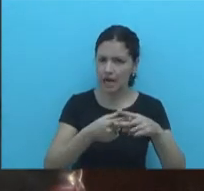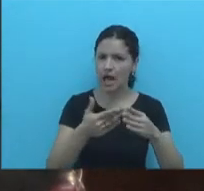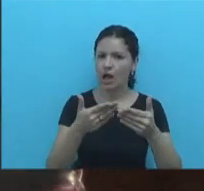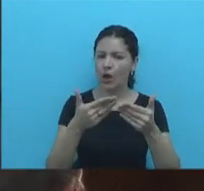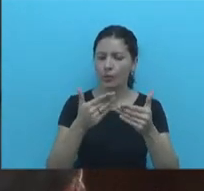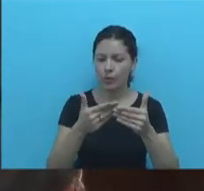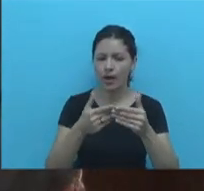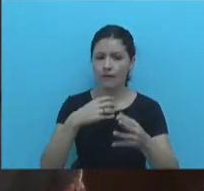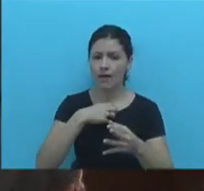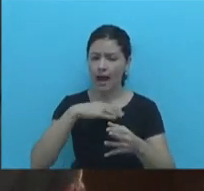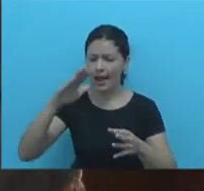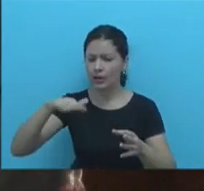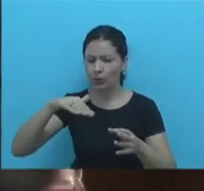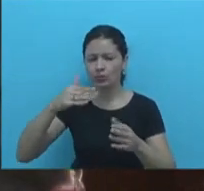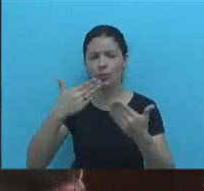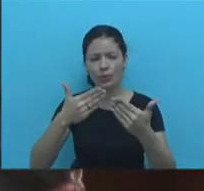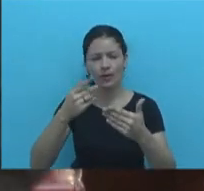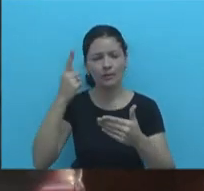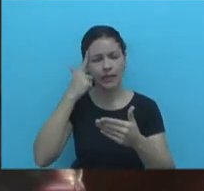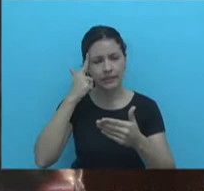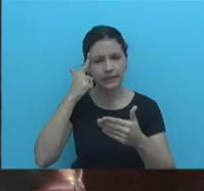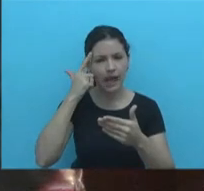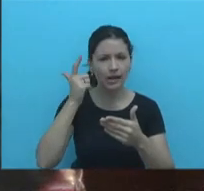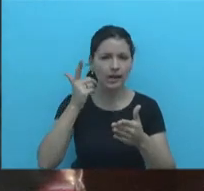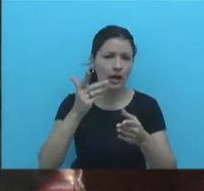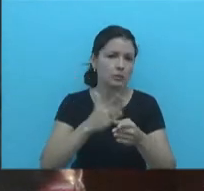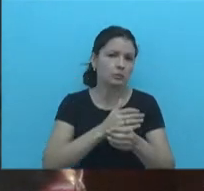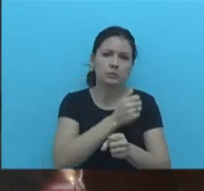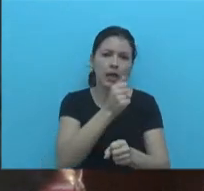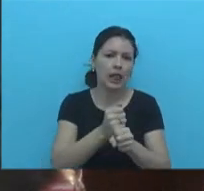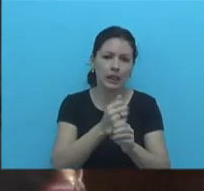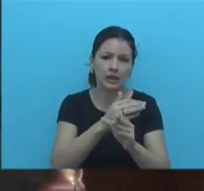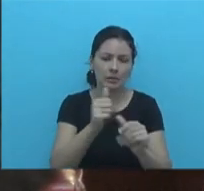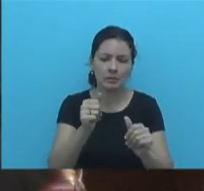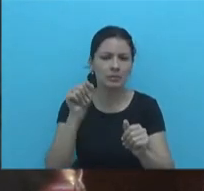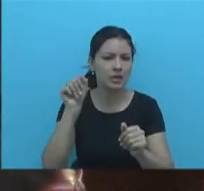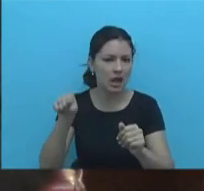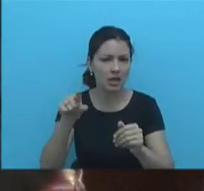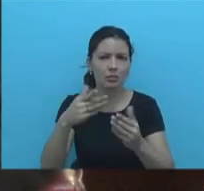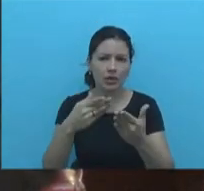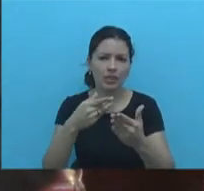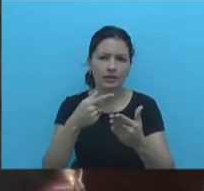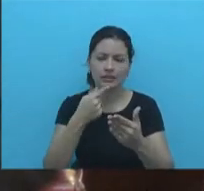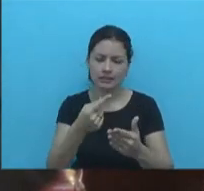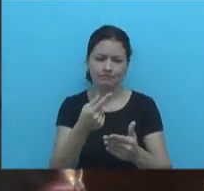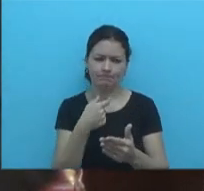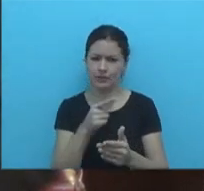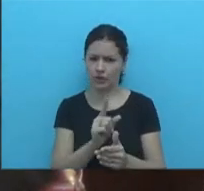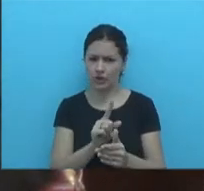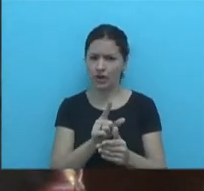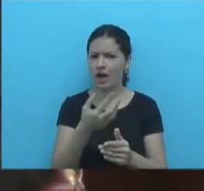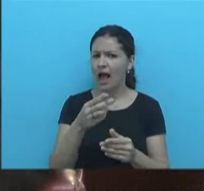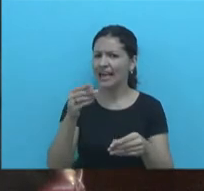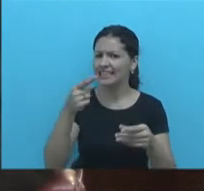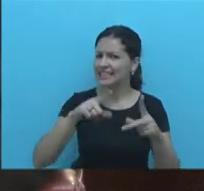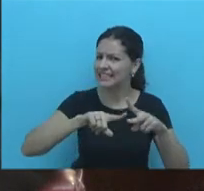que se sientan conformes con su estudio y tengan una decisión tomada, que no sea obligatorio para los